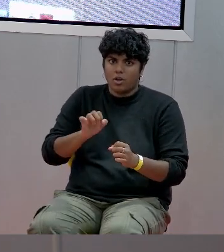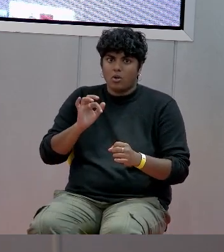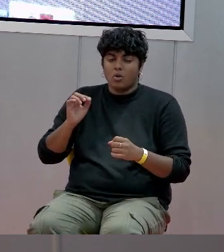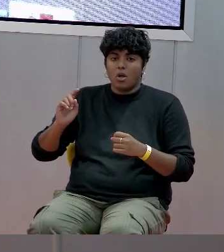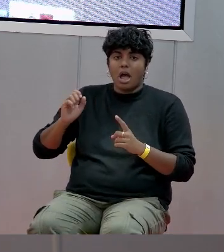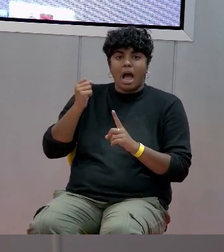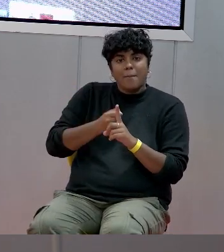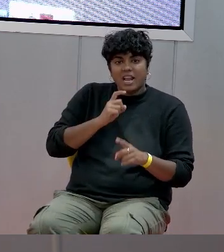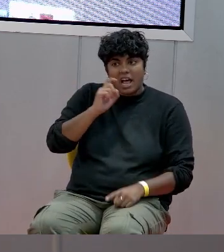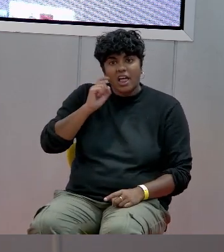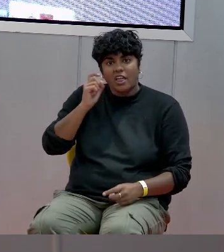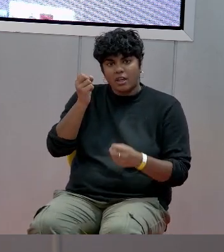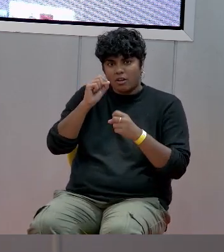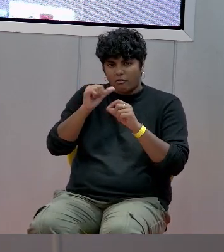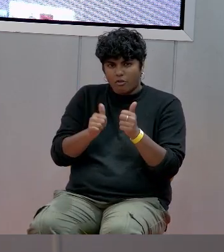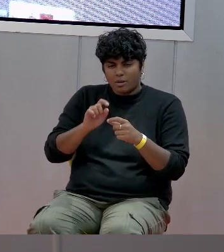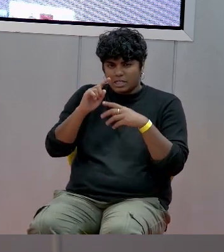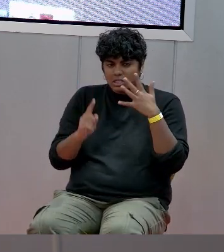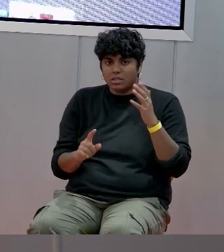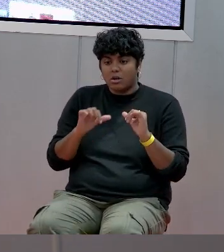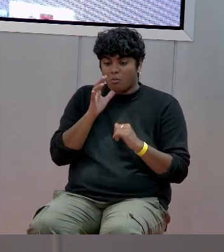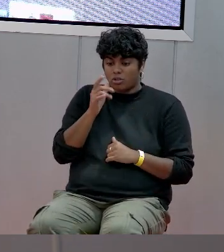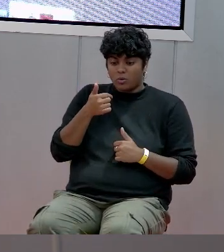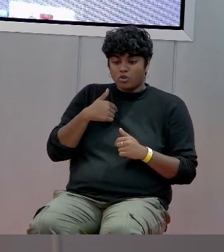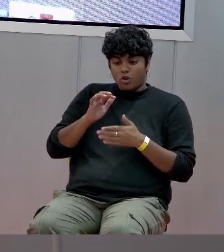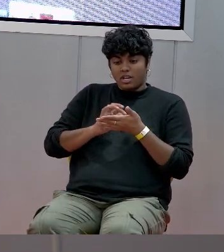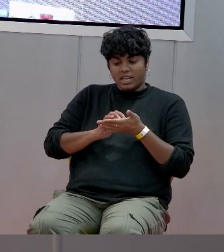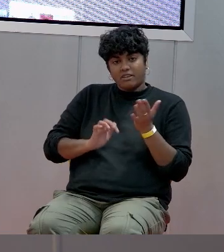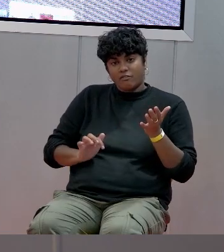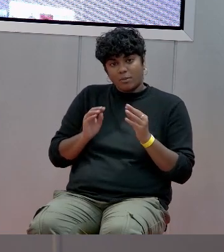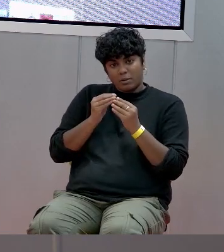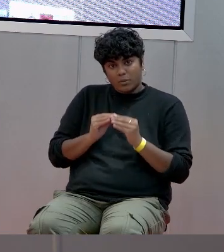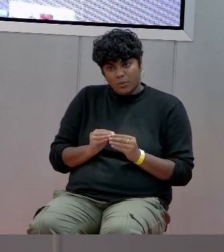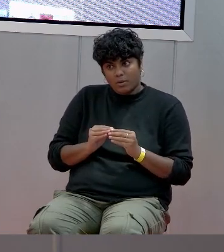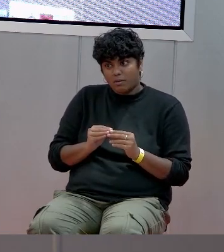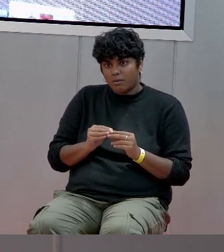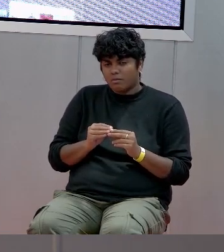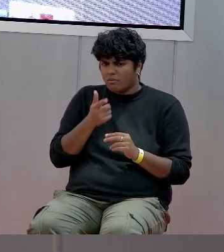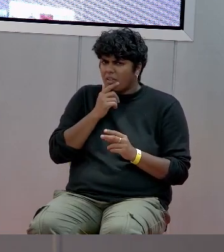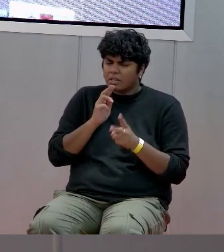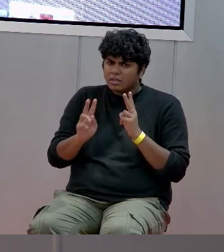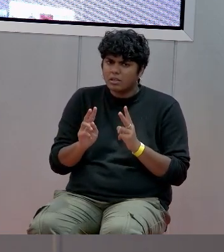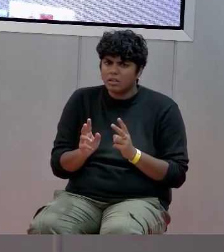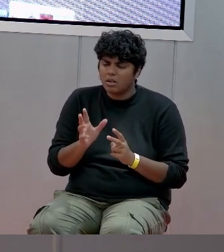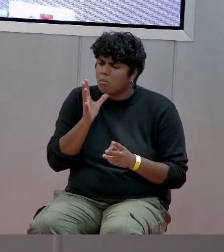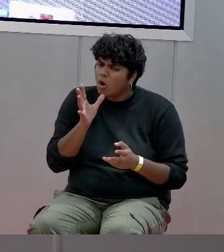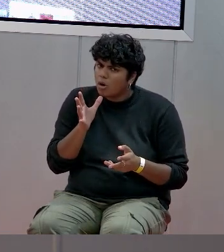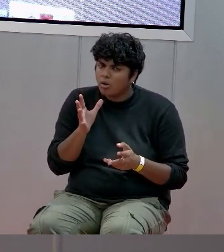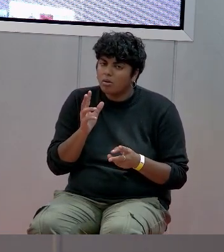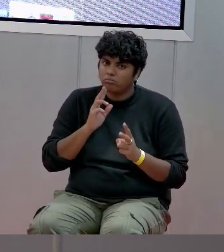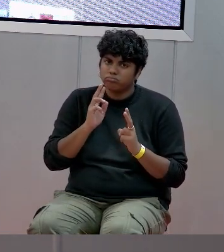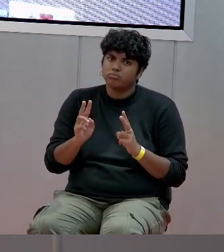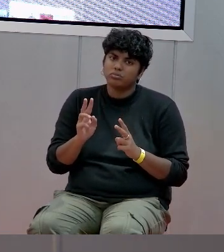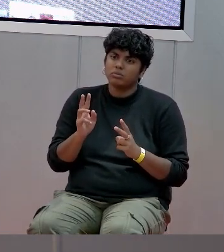maneras. ¿El motivo por el que escribí el informe? En cierto modo, es fácil de responder. Tendría que